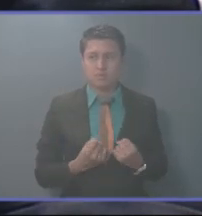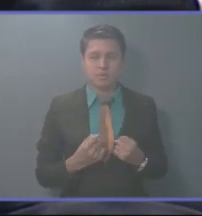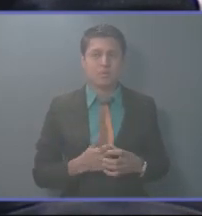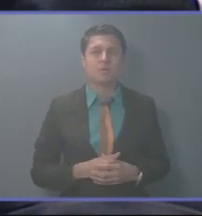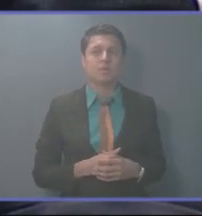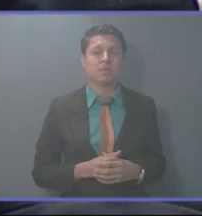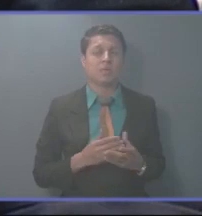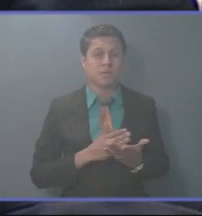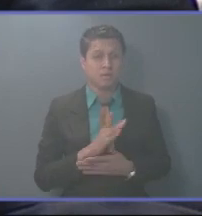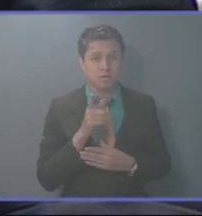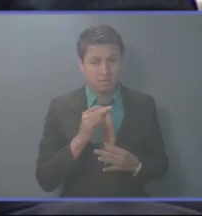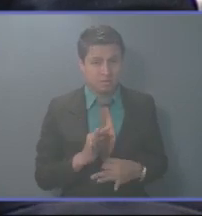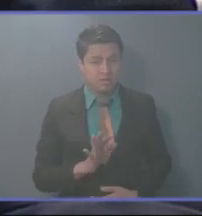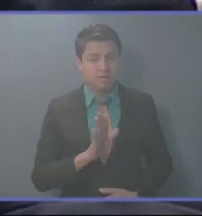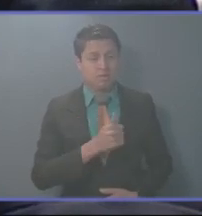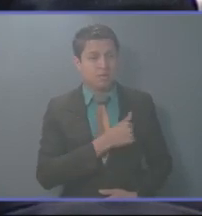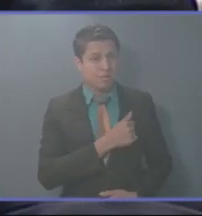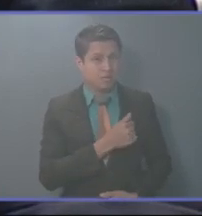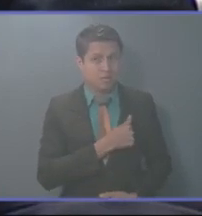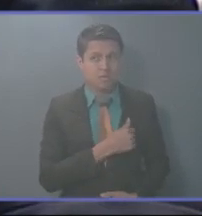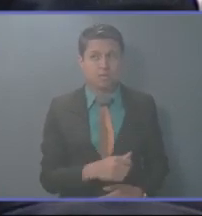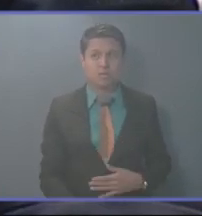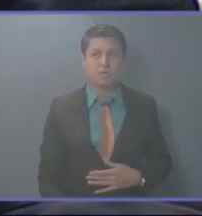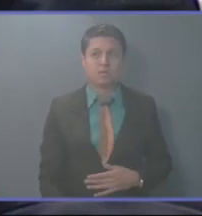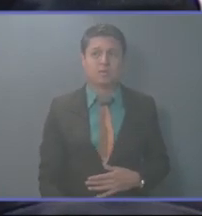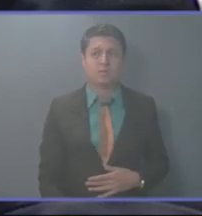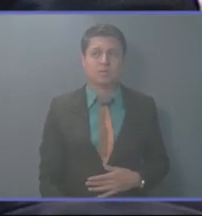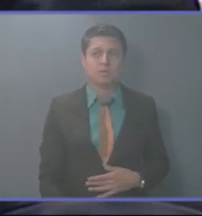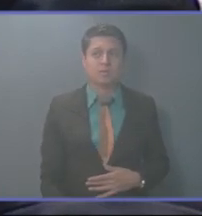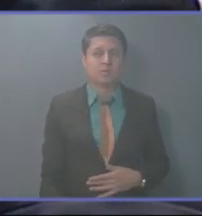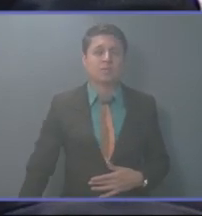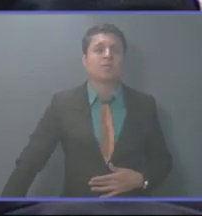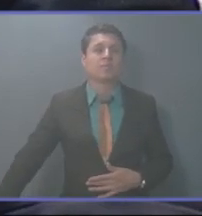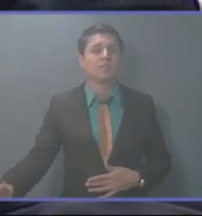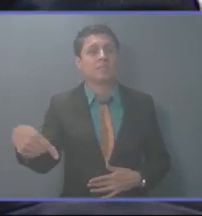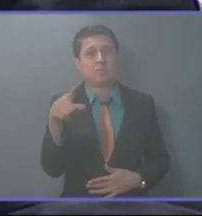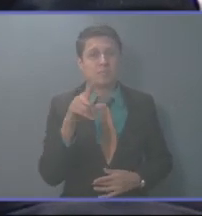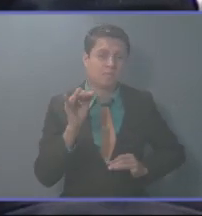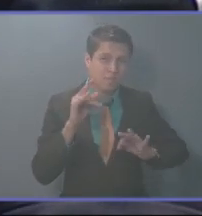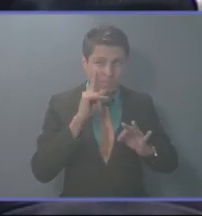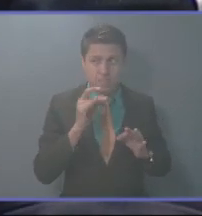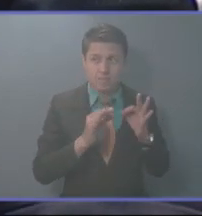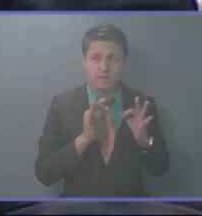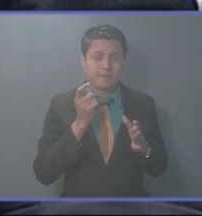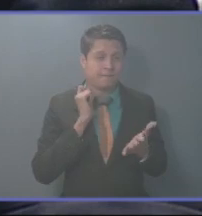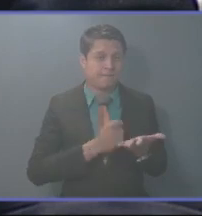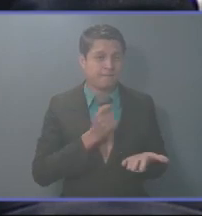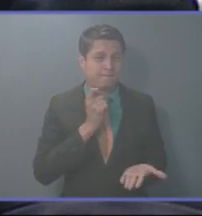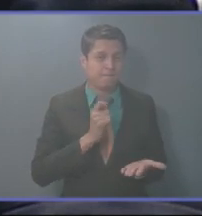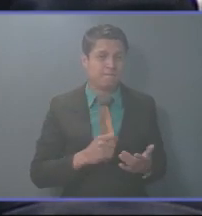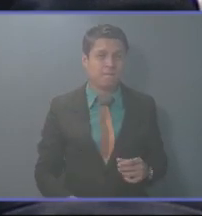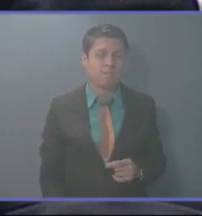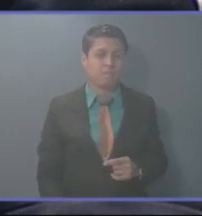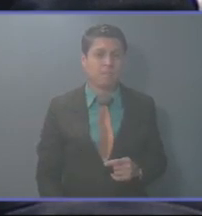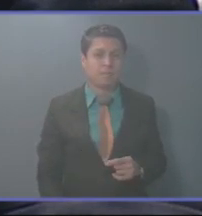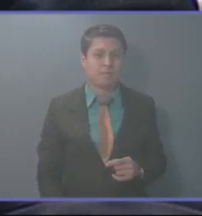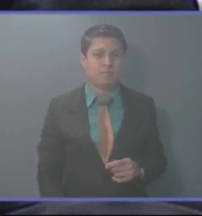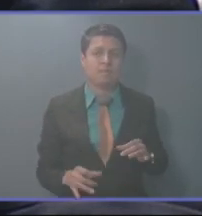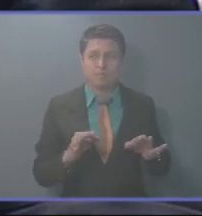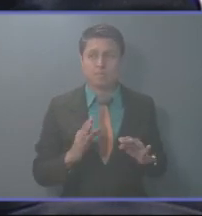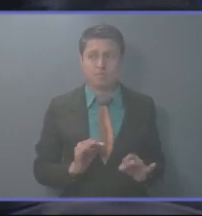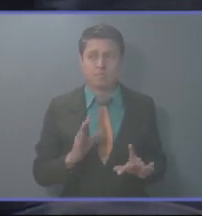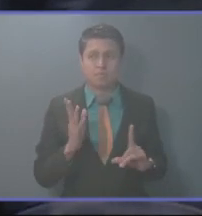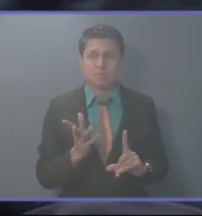de responsabilidad de los autores e incluso tomando en cuenta parámetros de la justicia transicional con alcance a